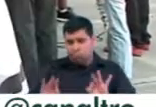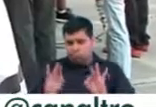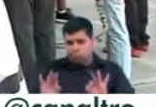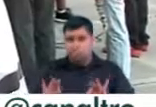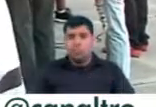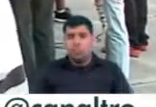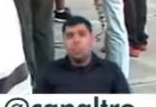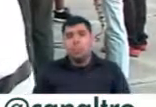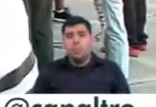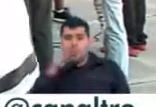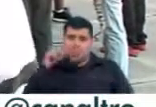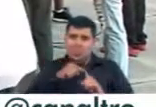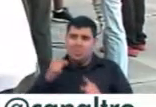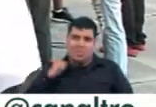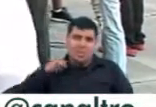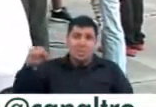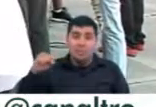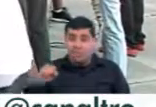clasificados